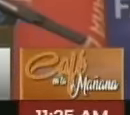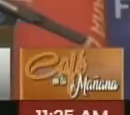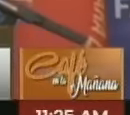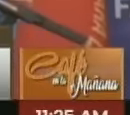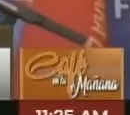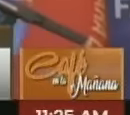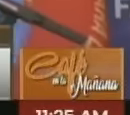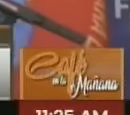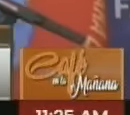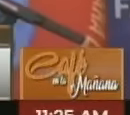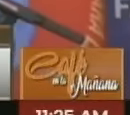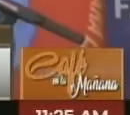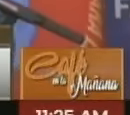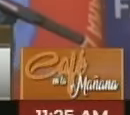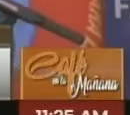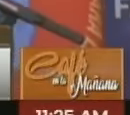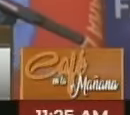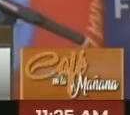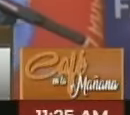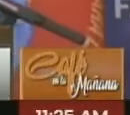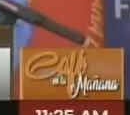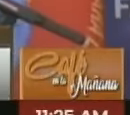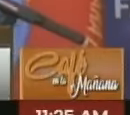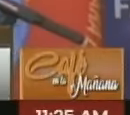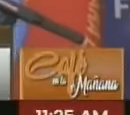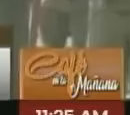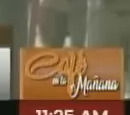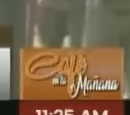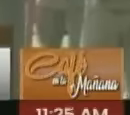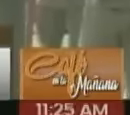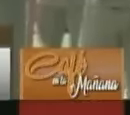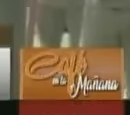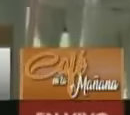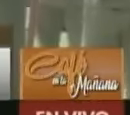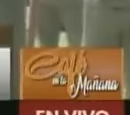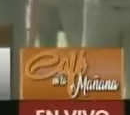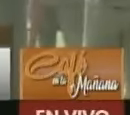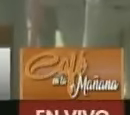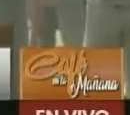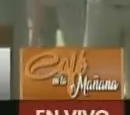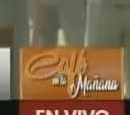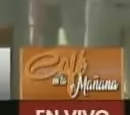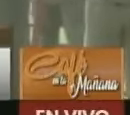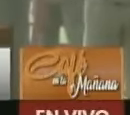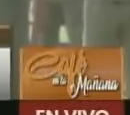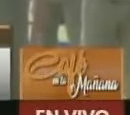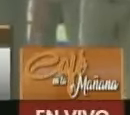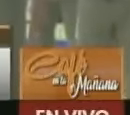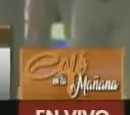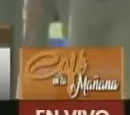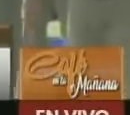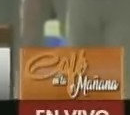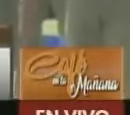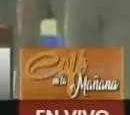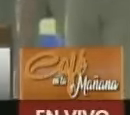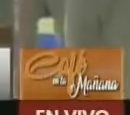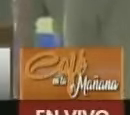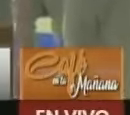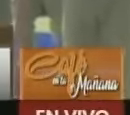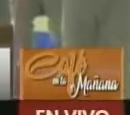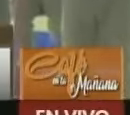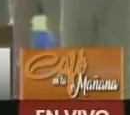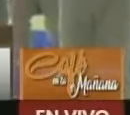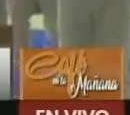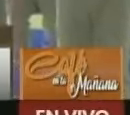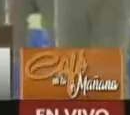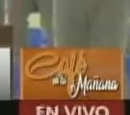el acuerdo de respeto a la Constitución, a las leyes y a ustedes, pueblo de Venezuela. Hay unos